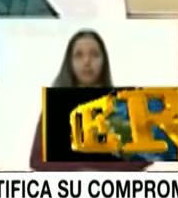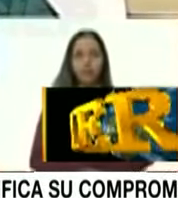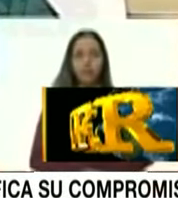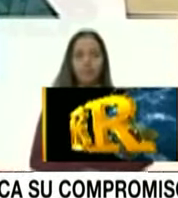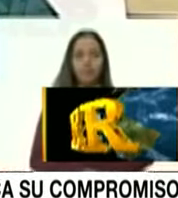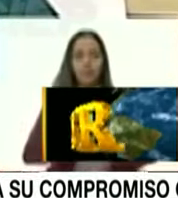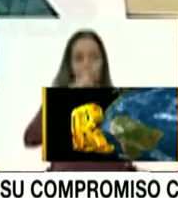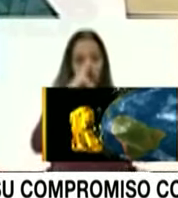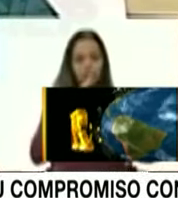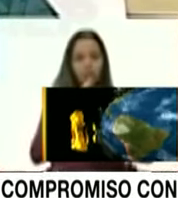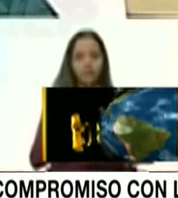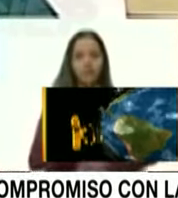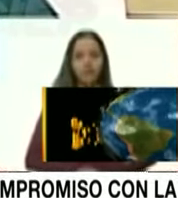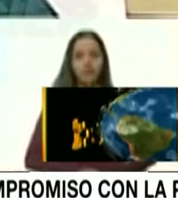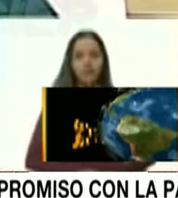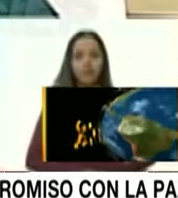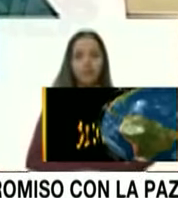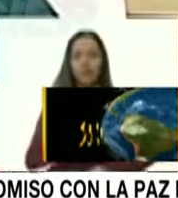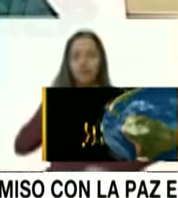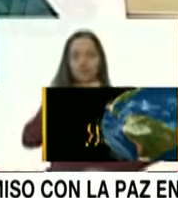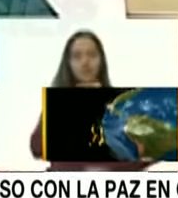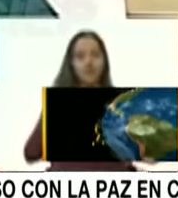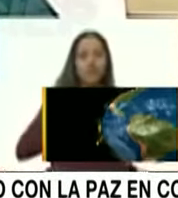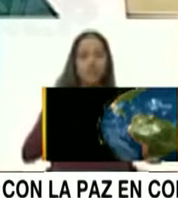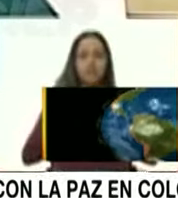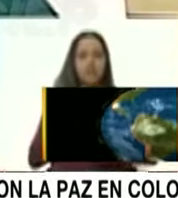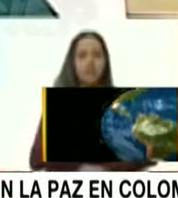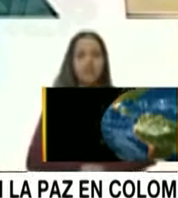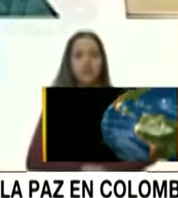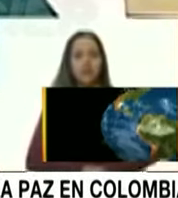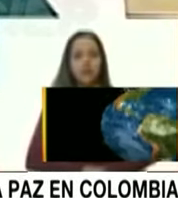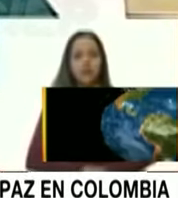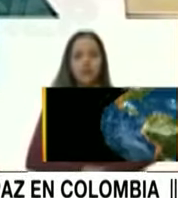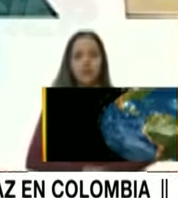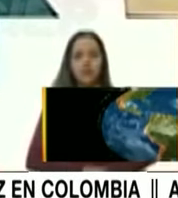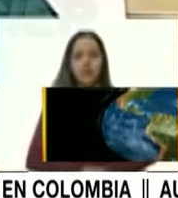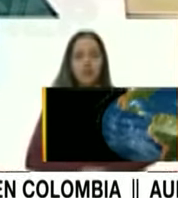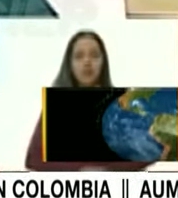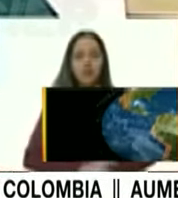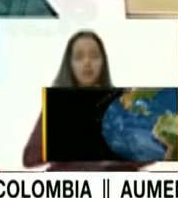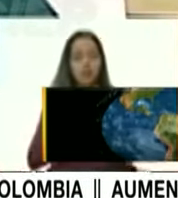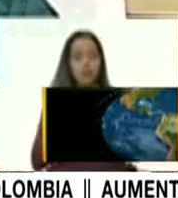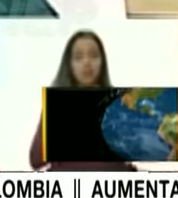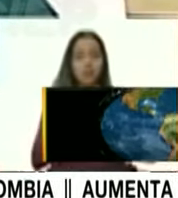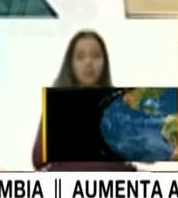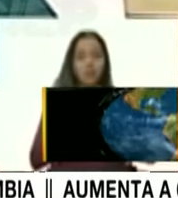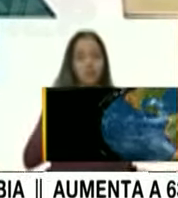protocolar lleno de sentimiento. Primera combatiente, Cilia